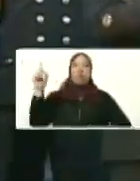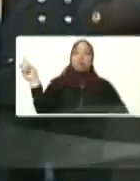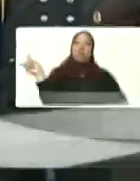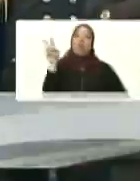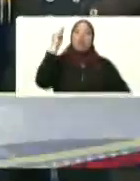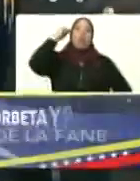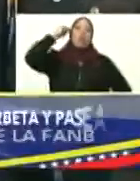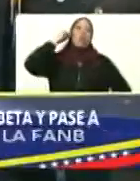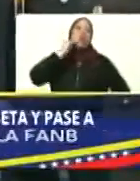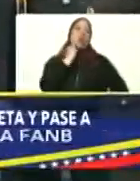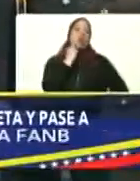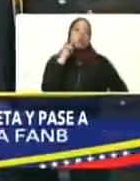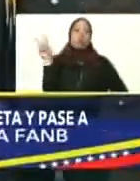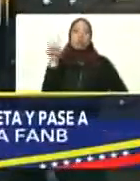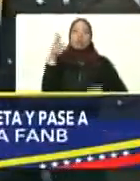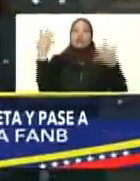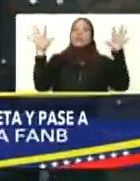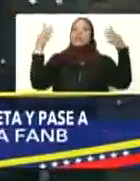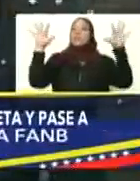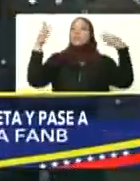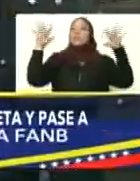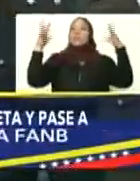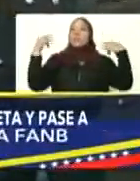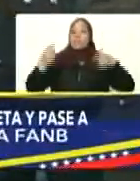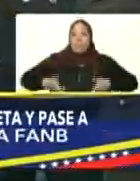Venezuela. Autorizado.